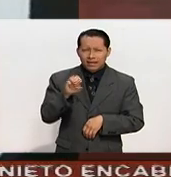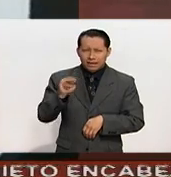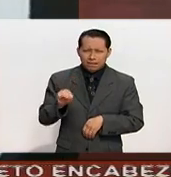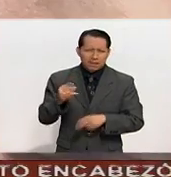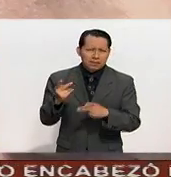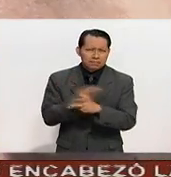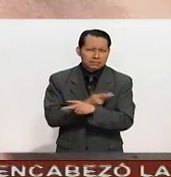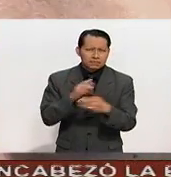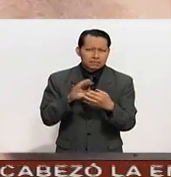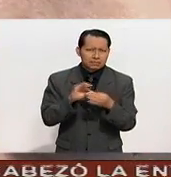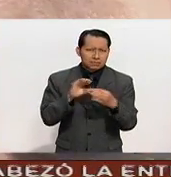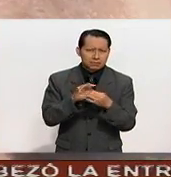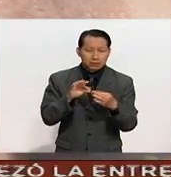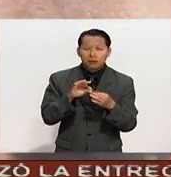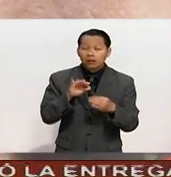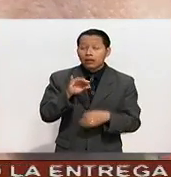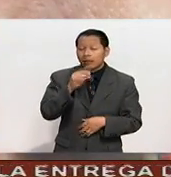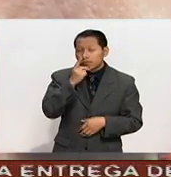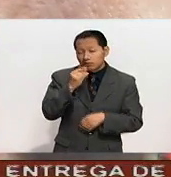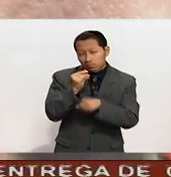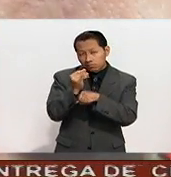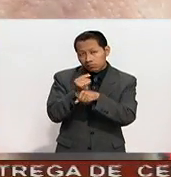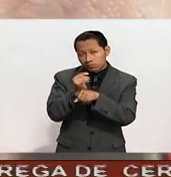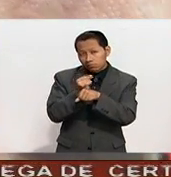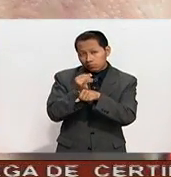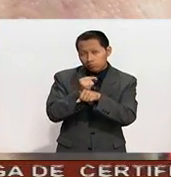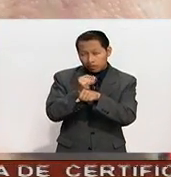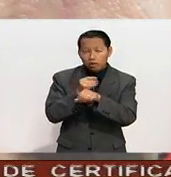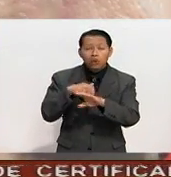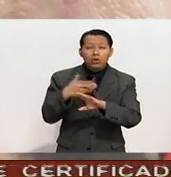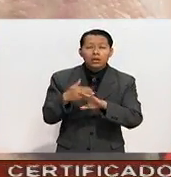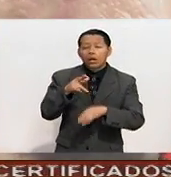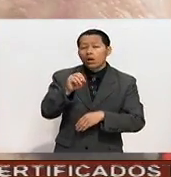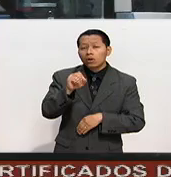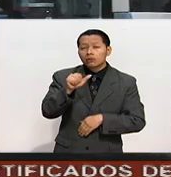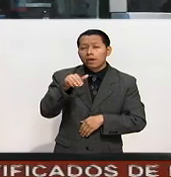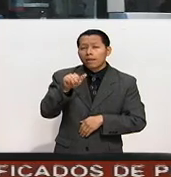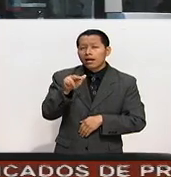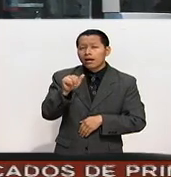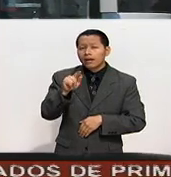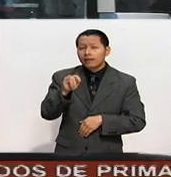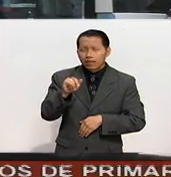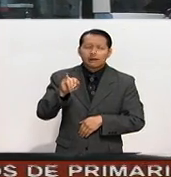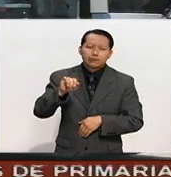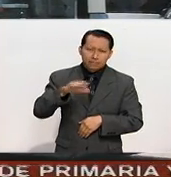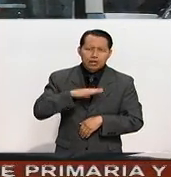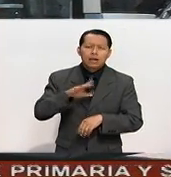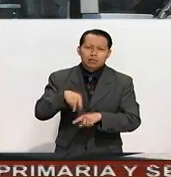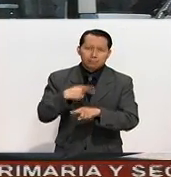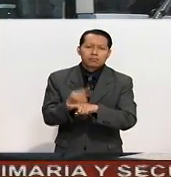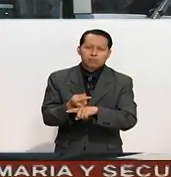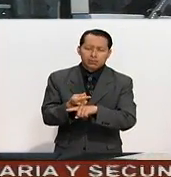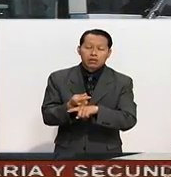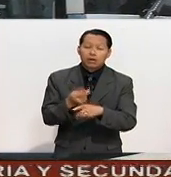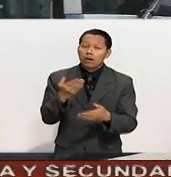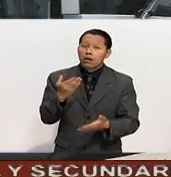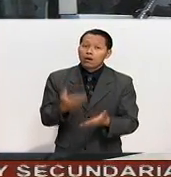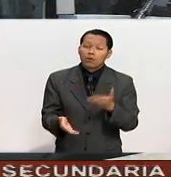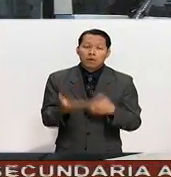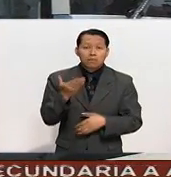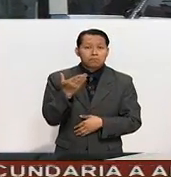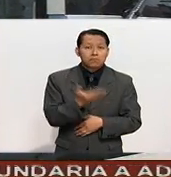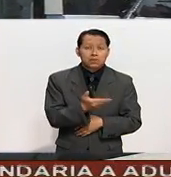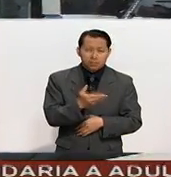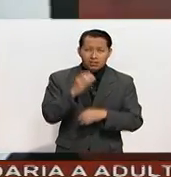los peritajes confirmaron una agresión sexual en contra de Rosa Margarita Ortiz. Ahora solicitan la presentación de los